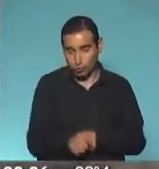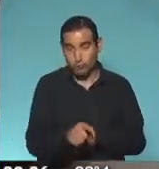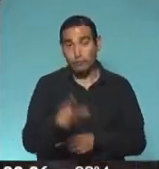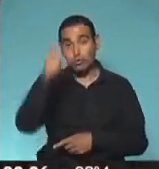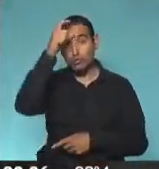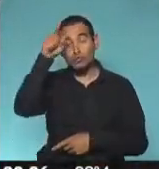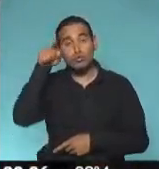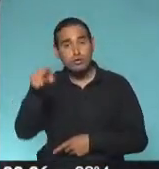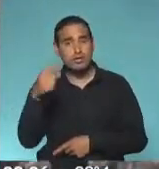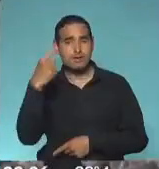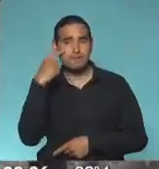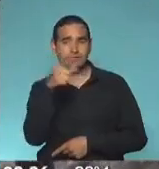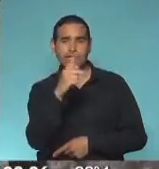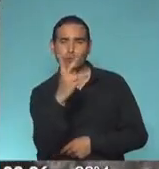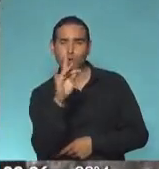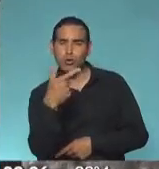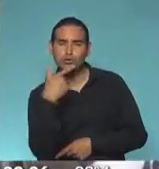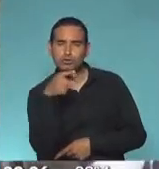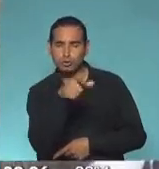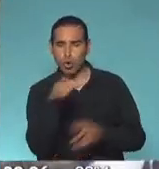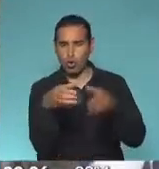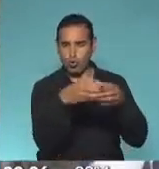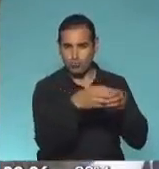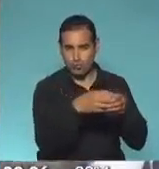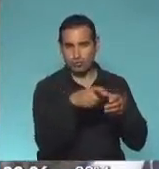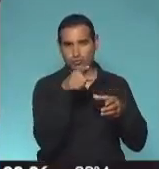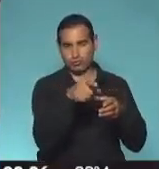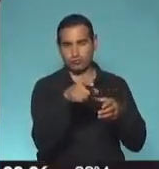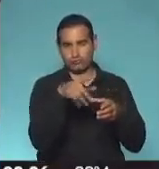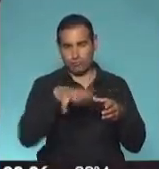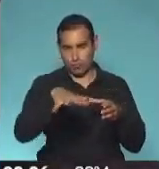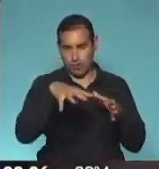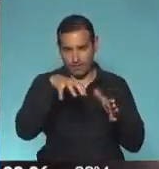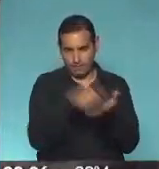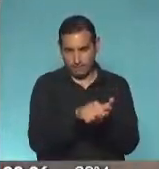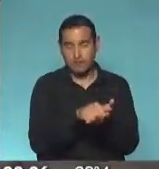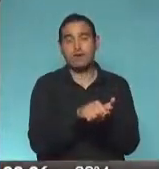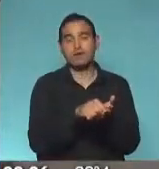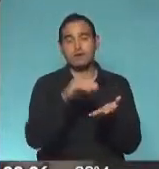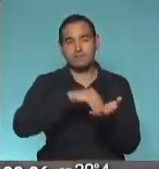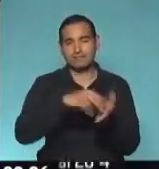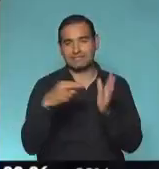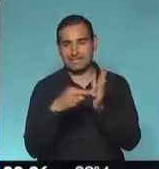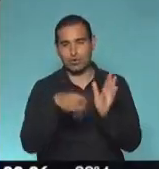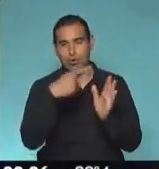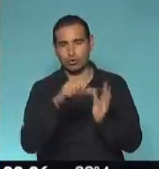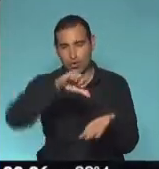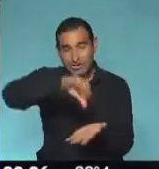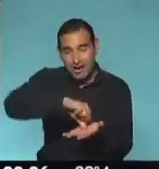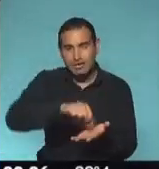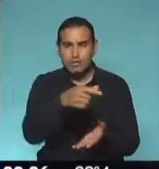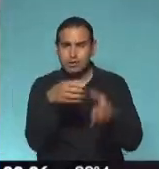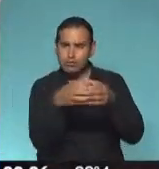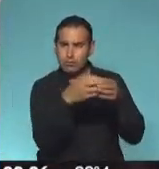que considera a los kurdos, ya sea a los que residen en su territorio como a los kurdos sirios e iraquíes, como